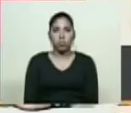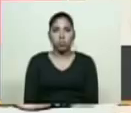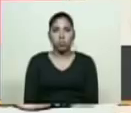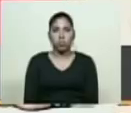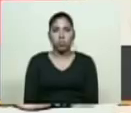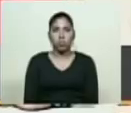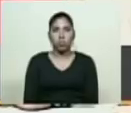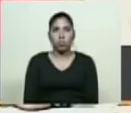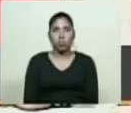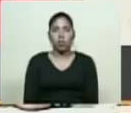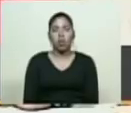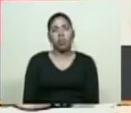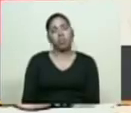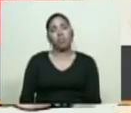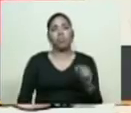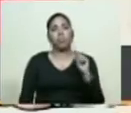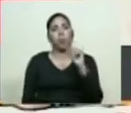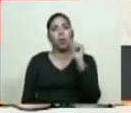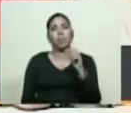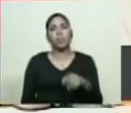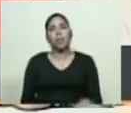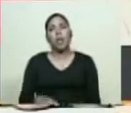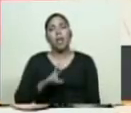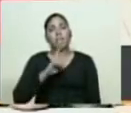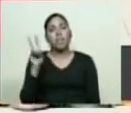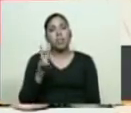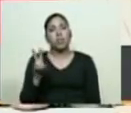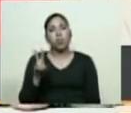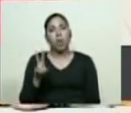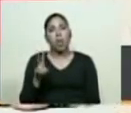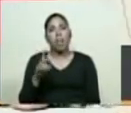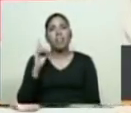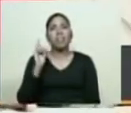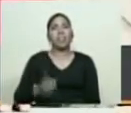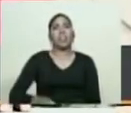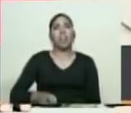Le preguntaron, le hacía comentarios que no hablaban que Venezuela era una dictadura, sino una dictadura atroz.